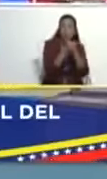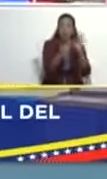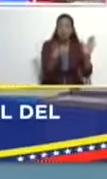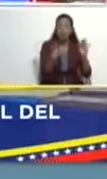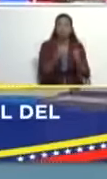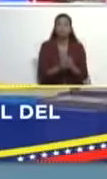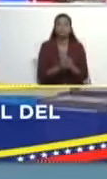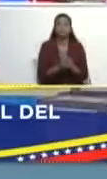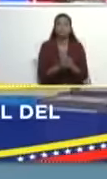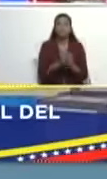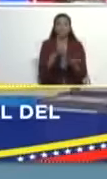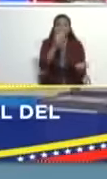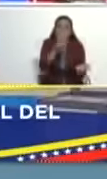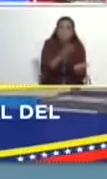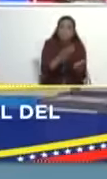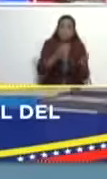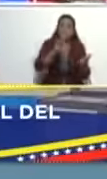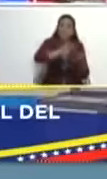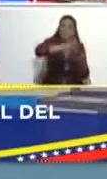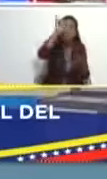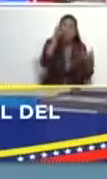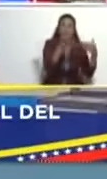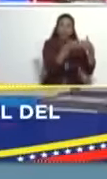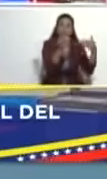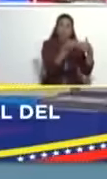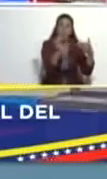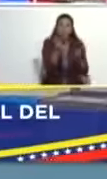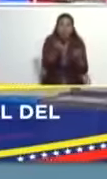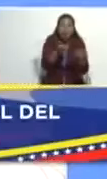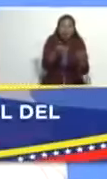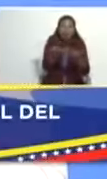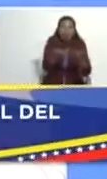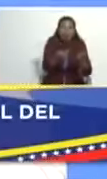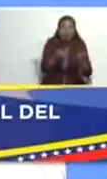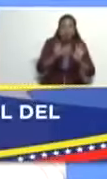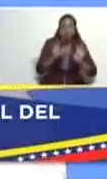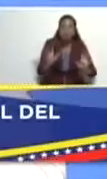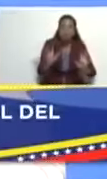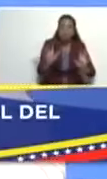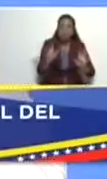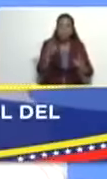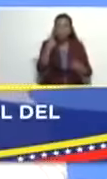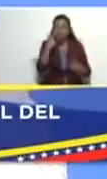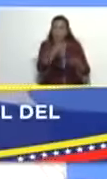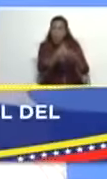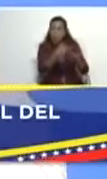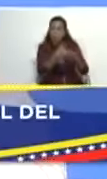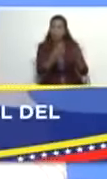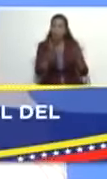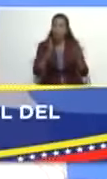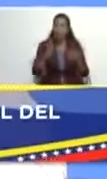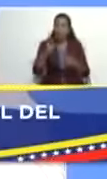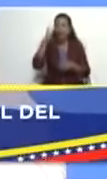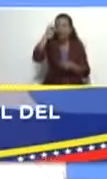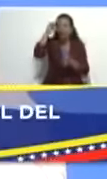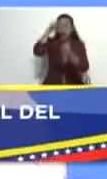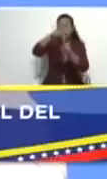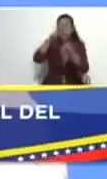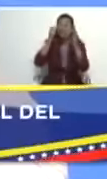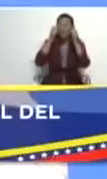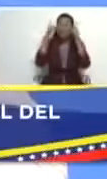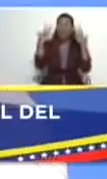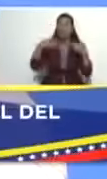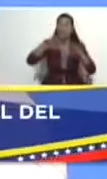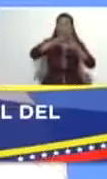con desaceleración de la inflación y control al nivel que vamos a llegar. Asombraremos